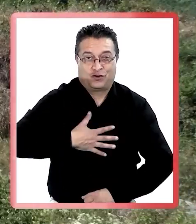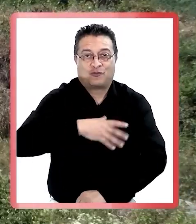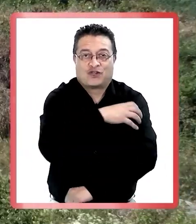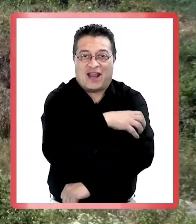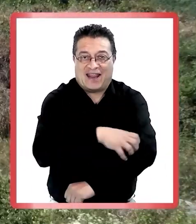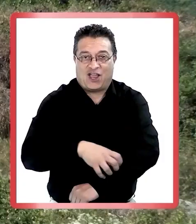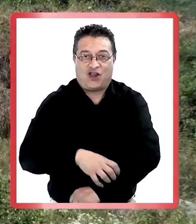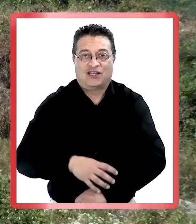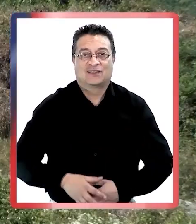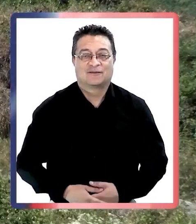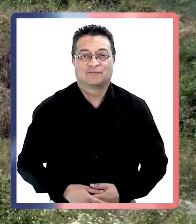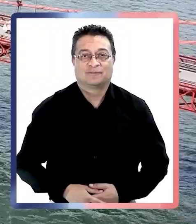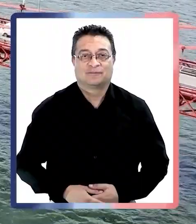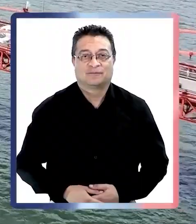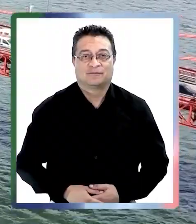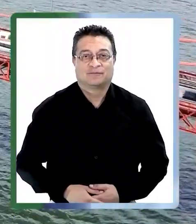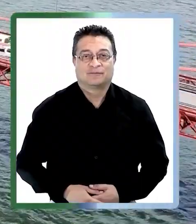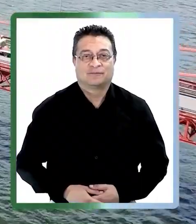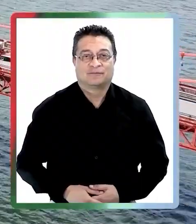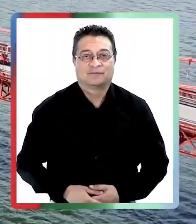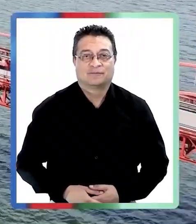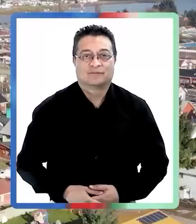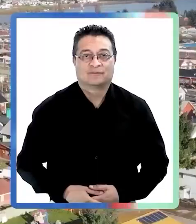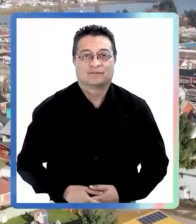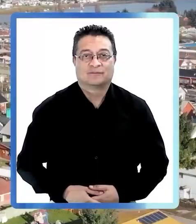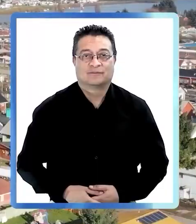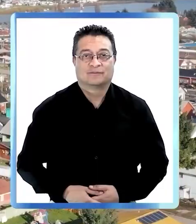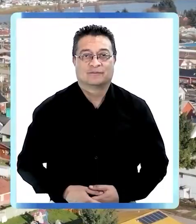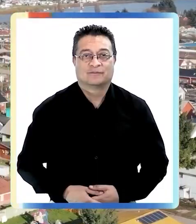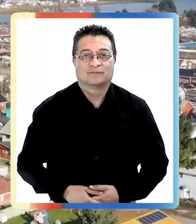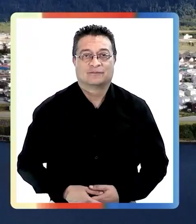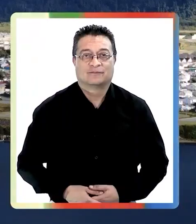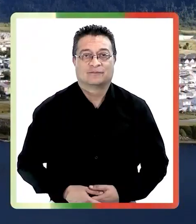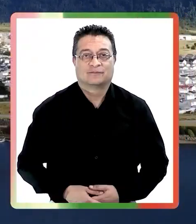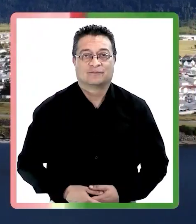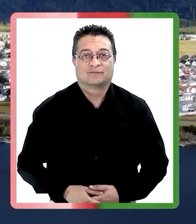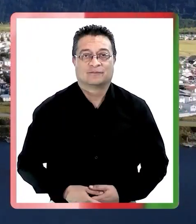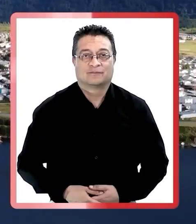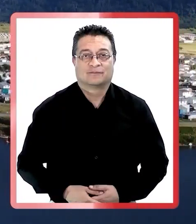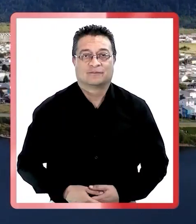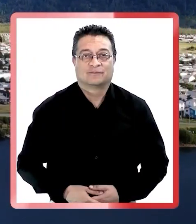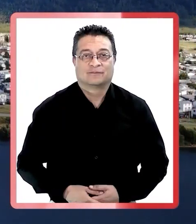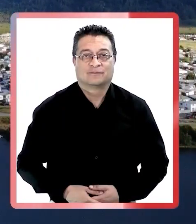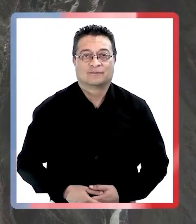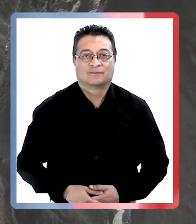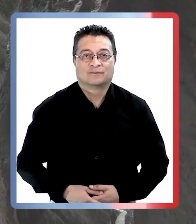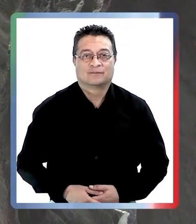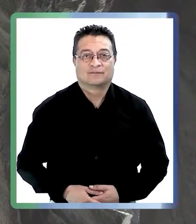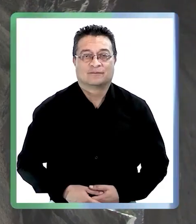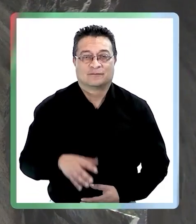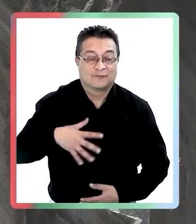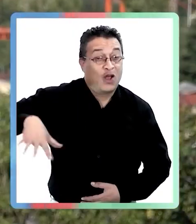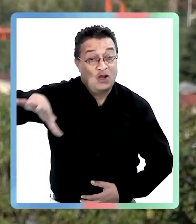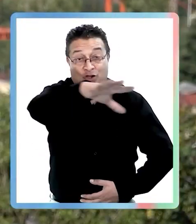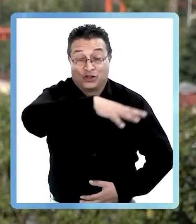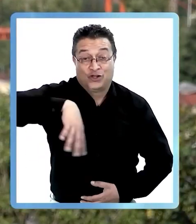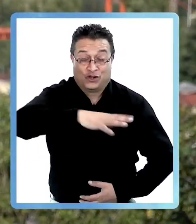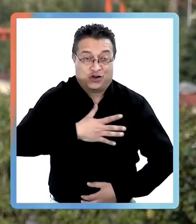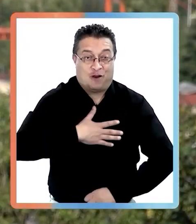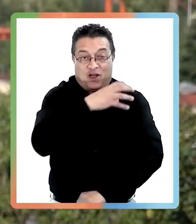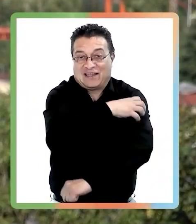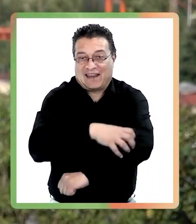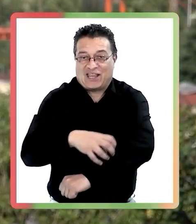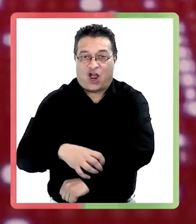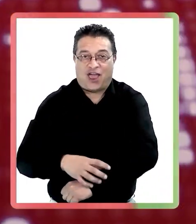Somos las regiones. Somos. Somos